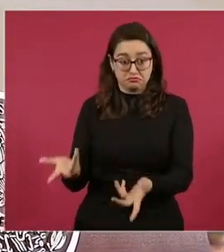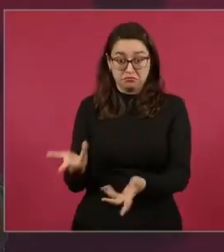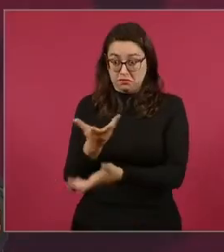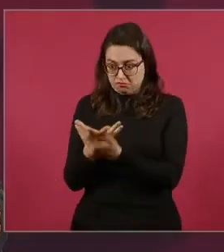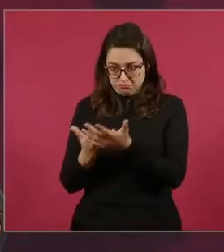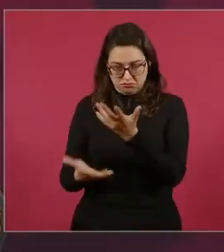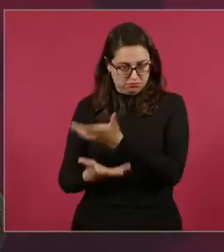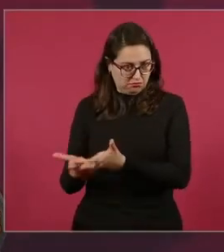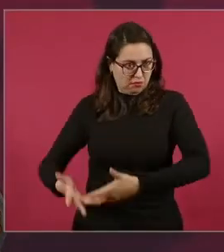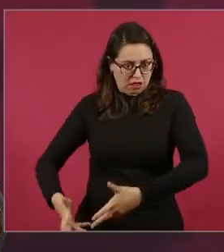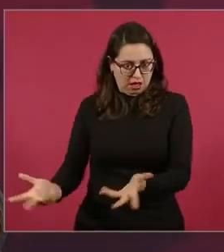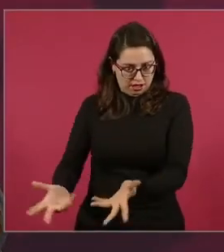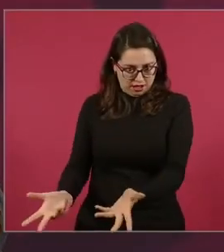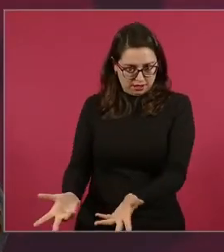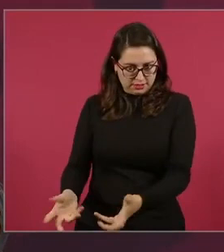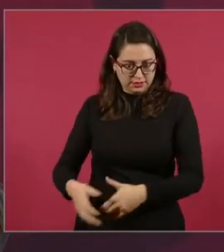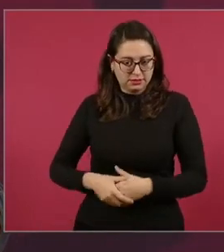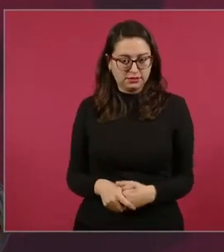obra.